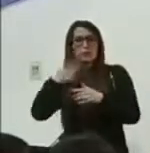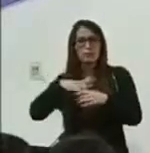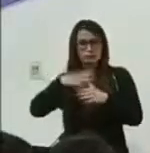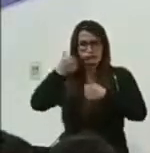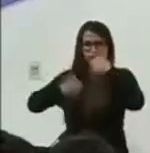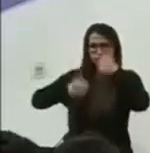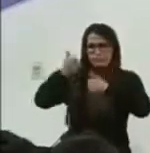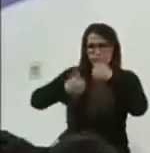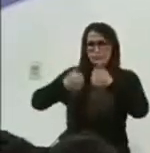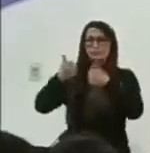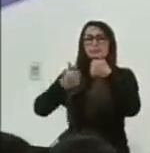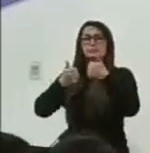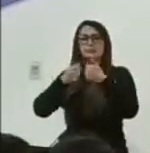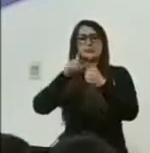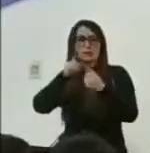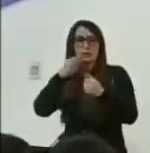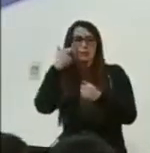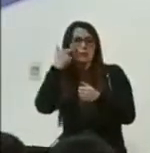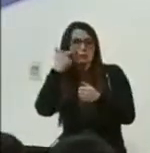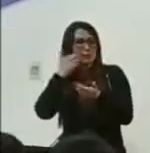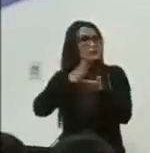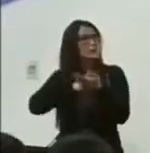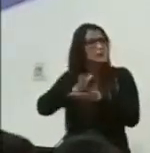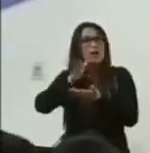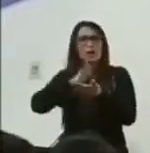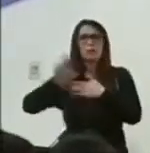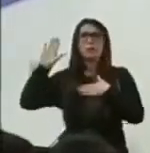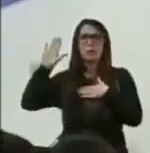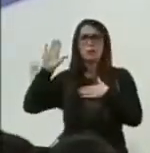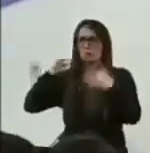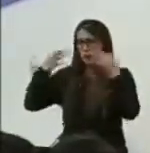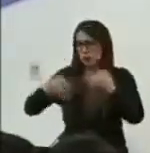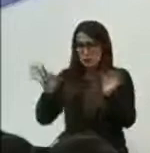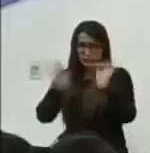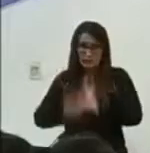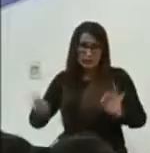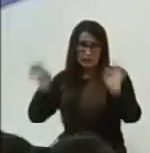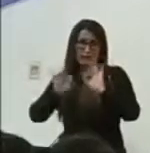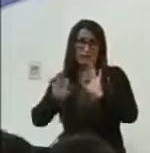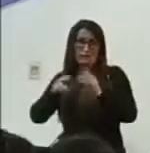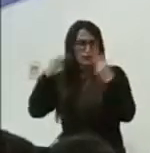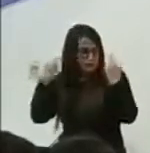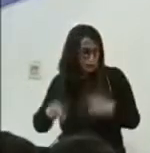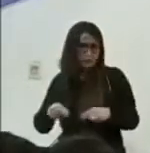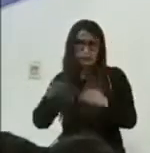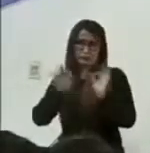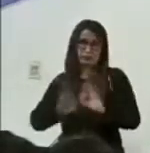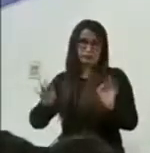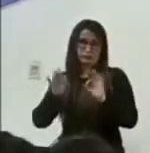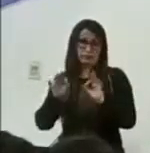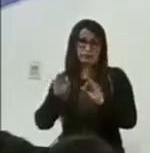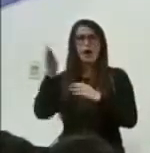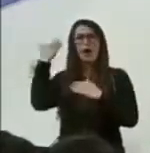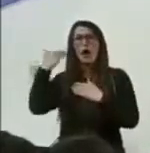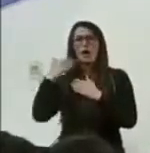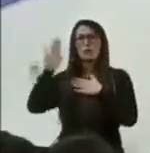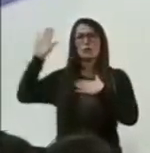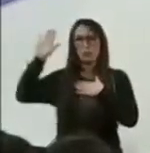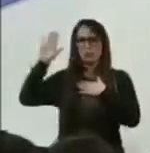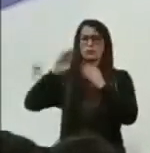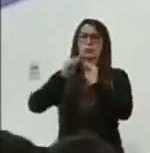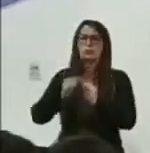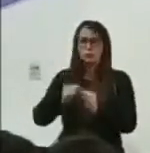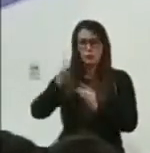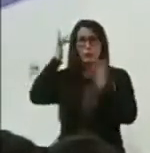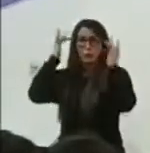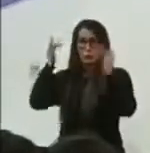en esta elección los tienen los que siempre han prometido y no han cumplido. Nunca. Los que le prometían presupuesto a la educación y